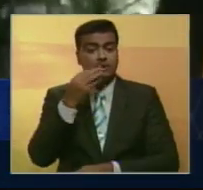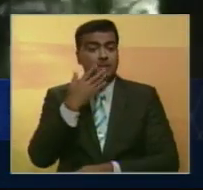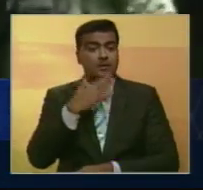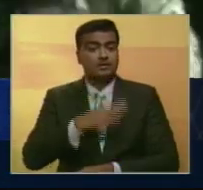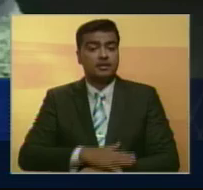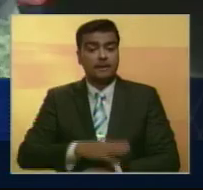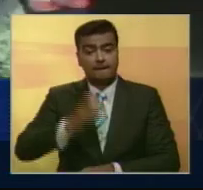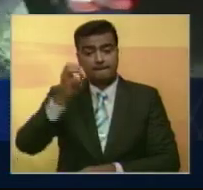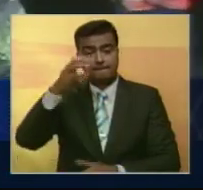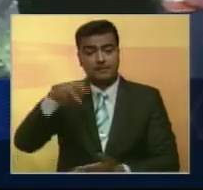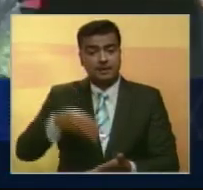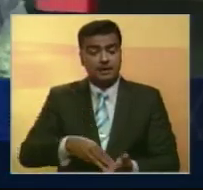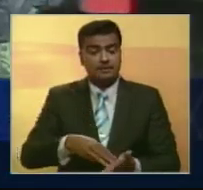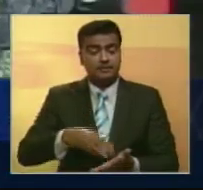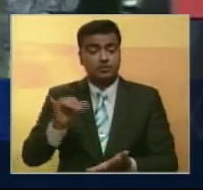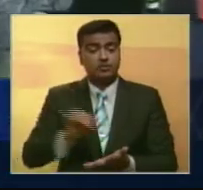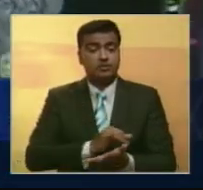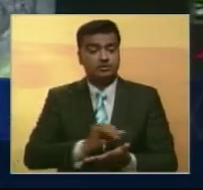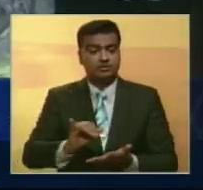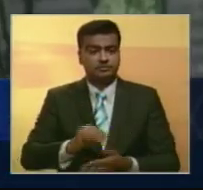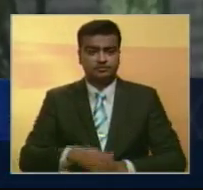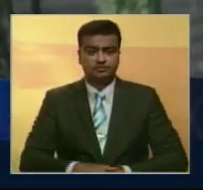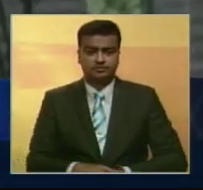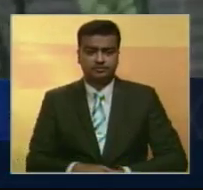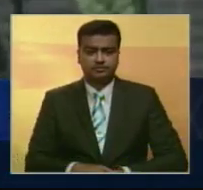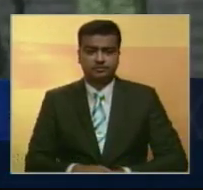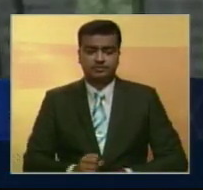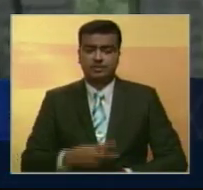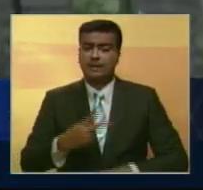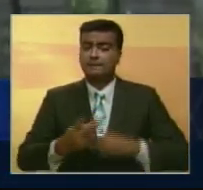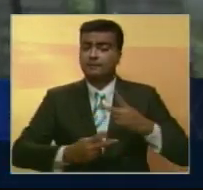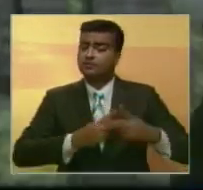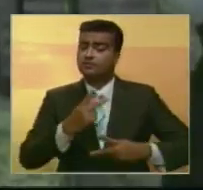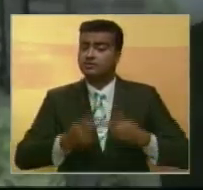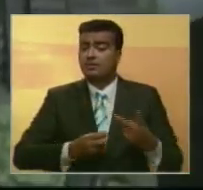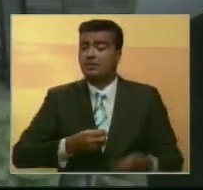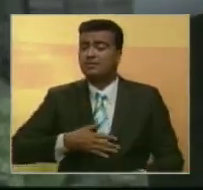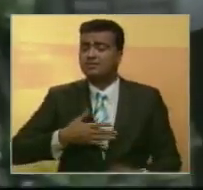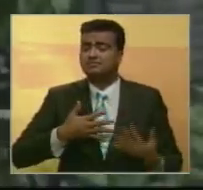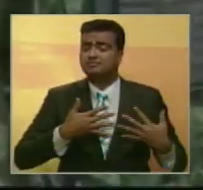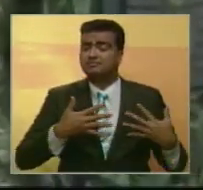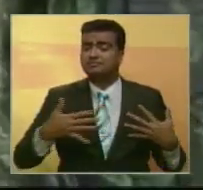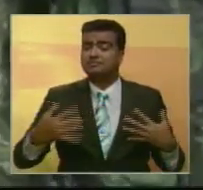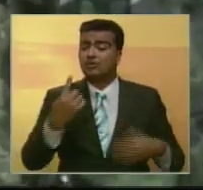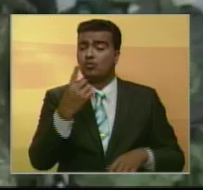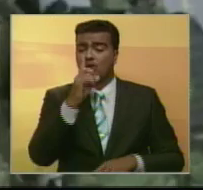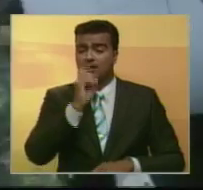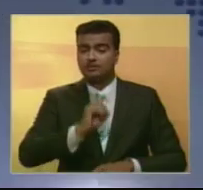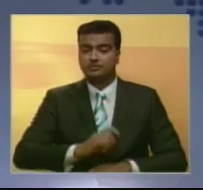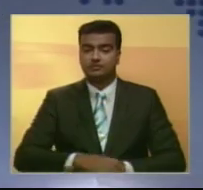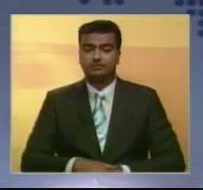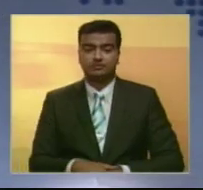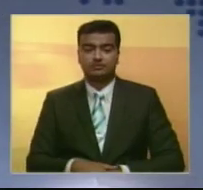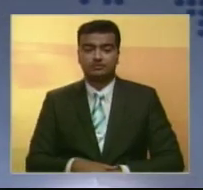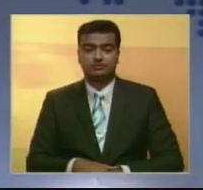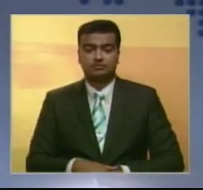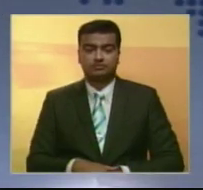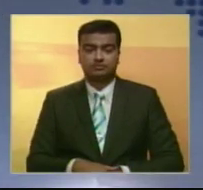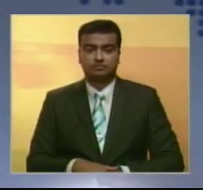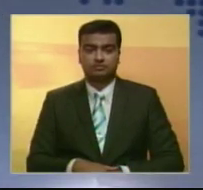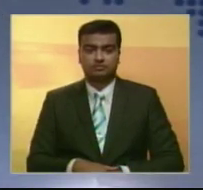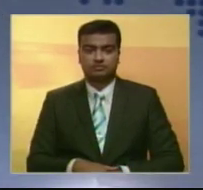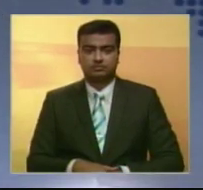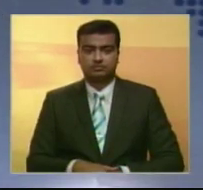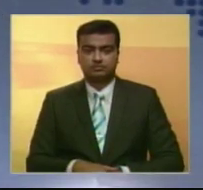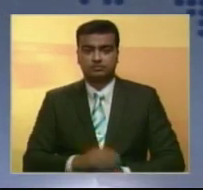figuran Miami y Nueva York. El proceso para extraditar a Guzmán Loera podría tardar al menos un año. Un